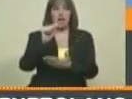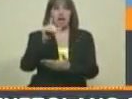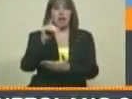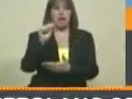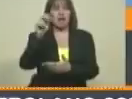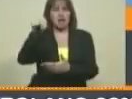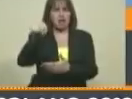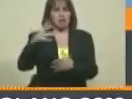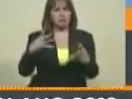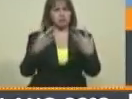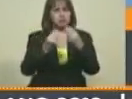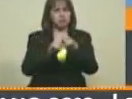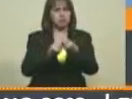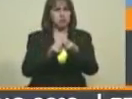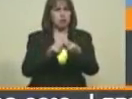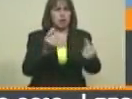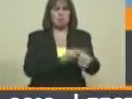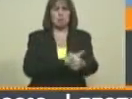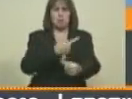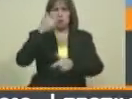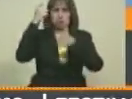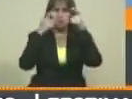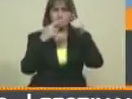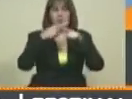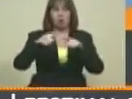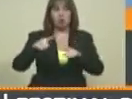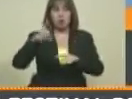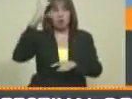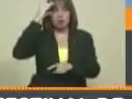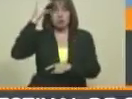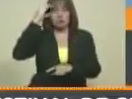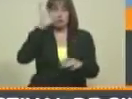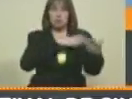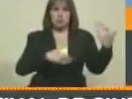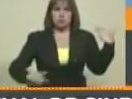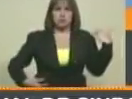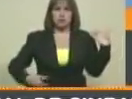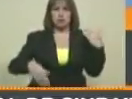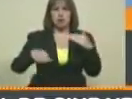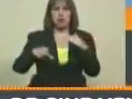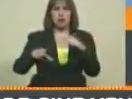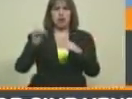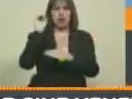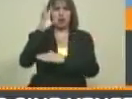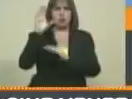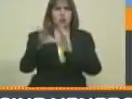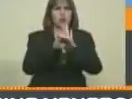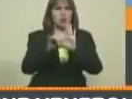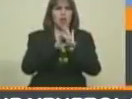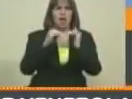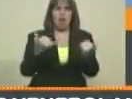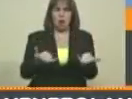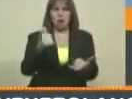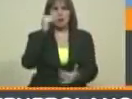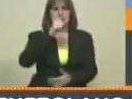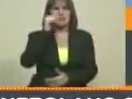Constituyente, con la presidenta de la Constituyente, una super reunión ahorita, el fin de semana, el sábado,